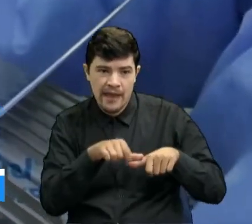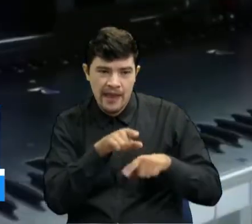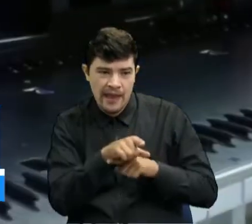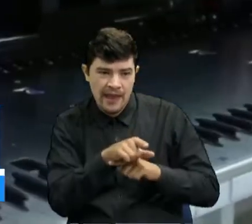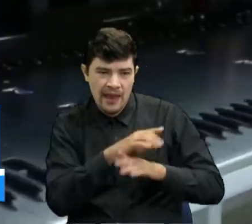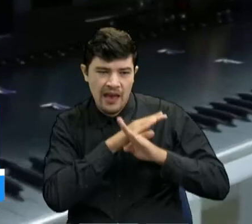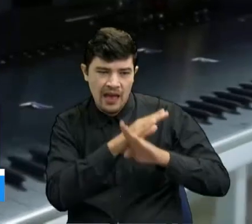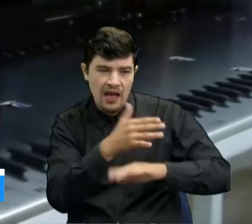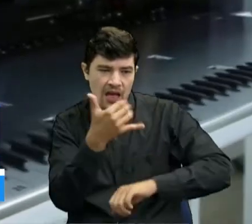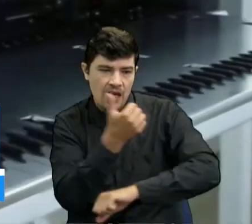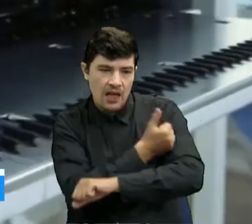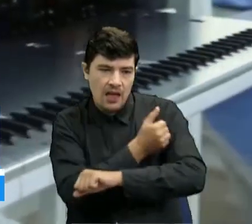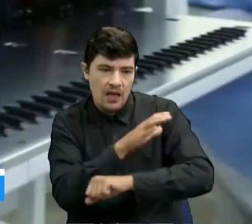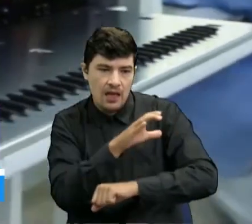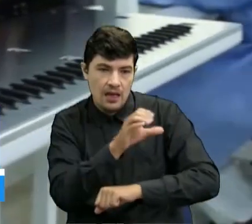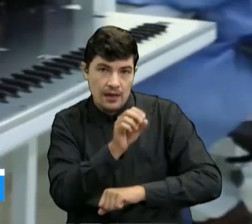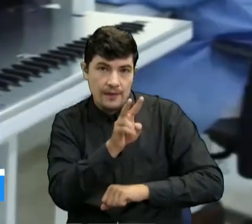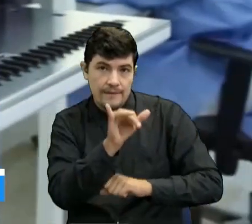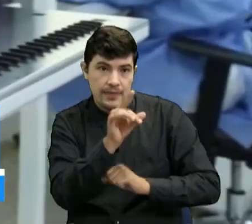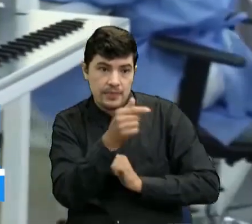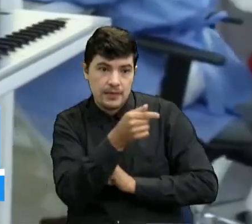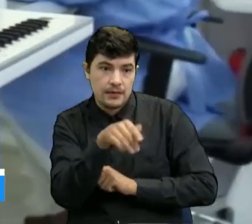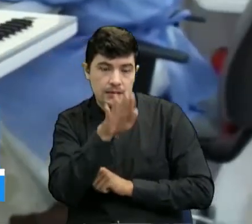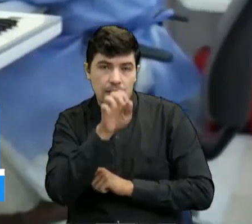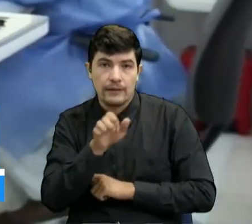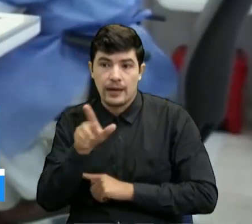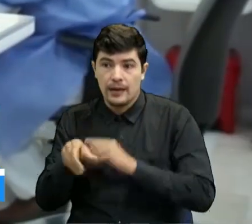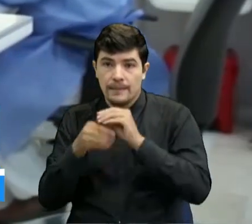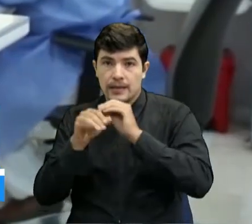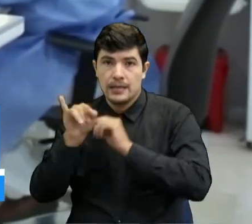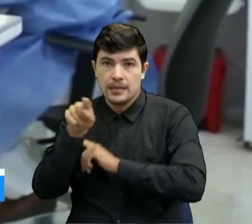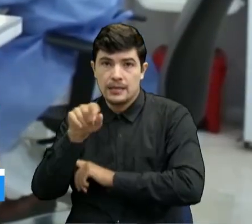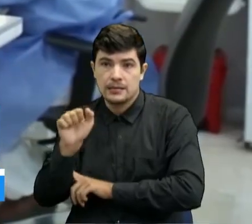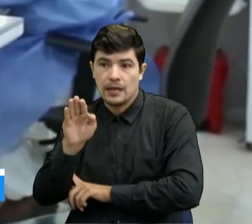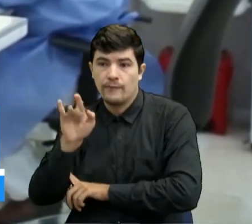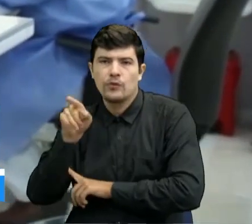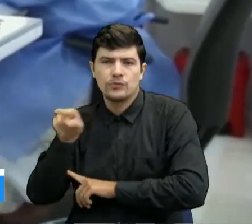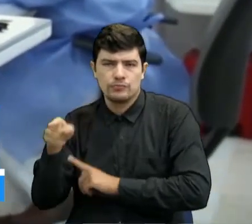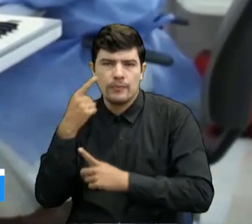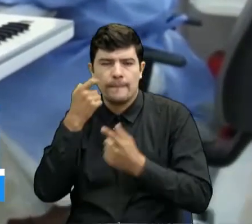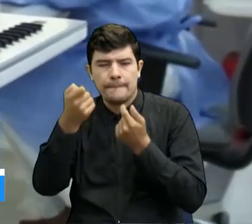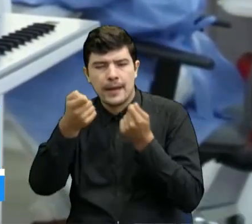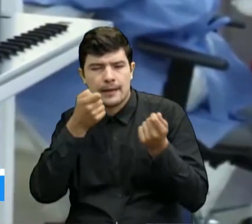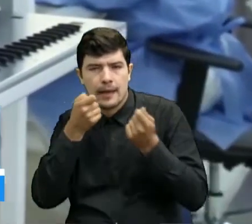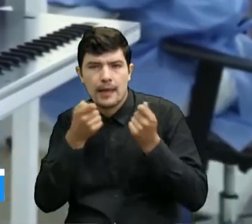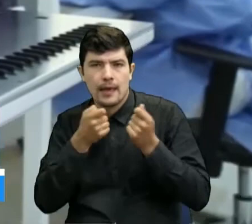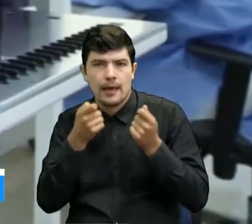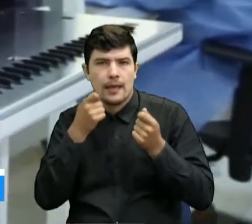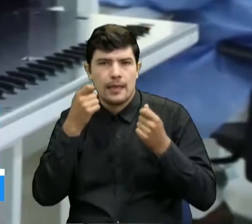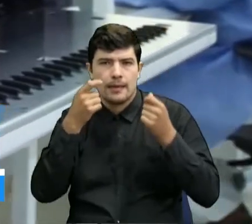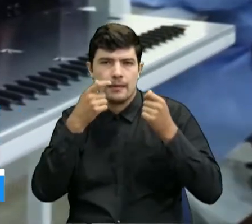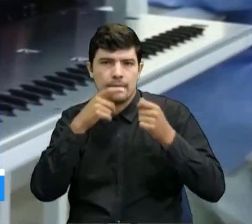COVID-19, donde el ISABU está haciendo todo, manejando todo lo que es la parte de